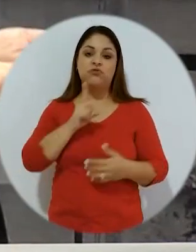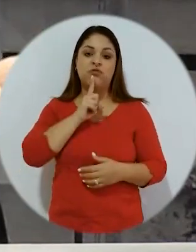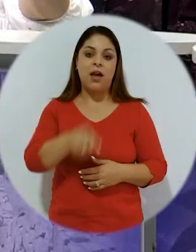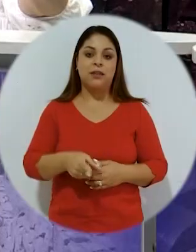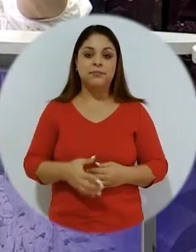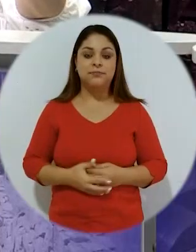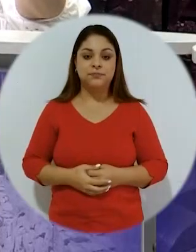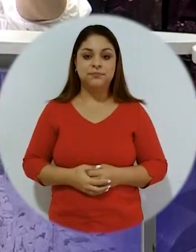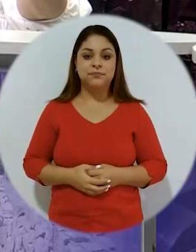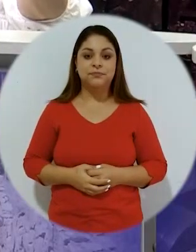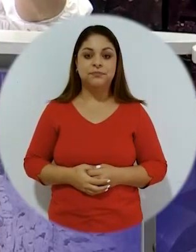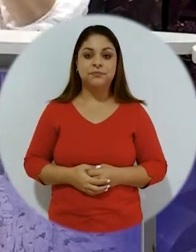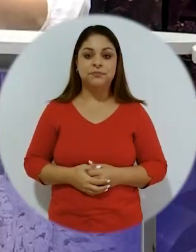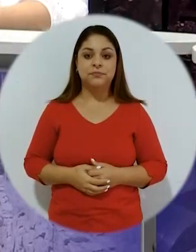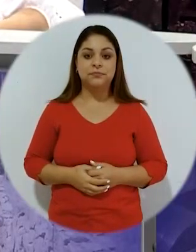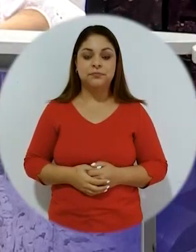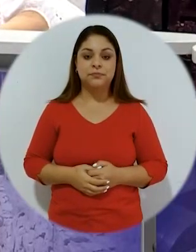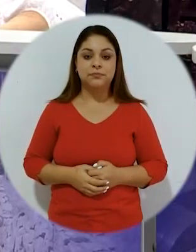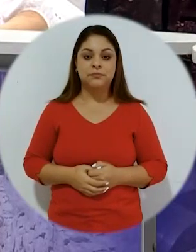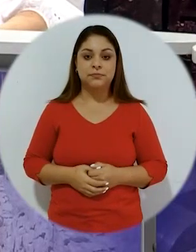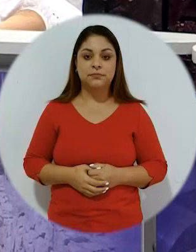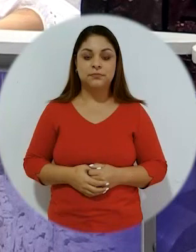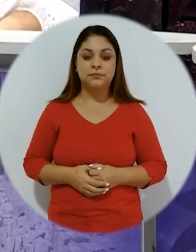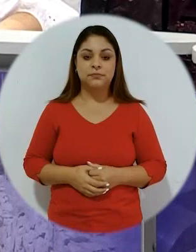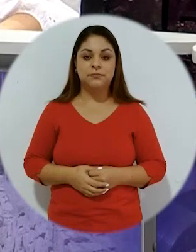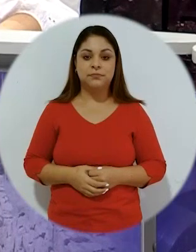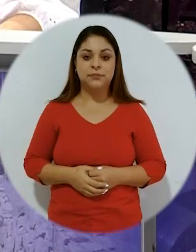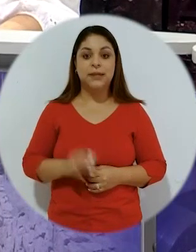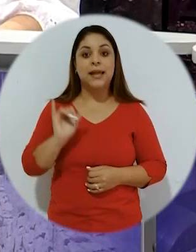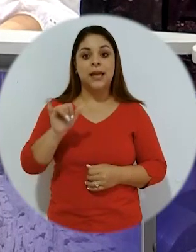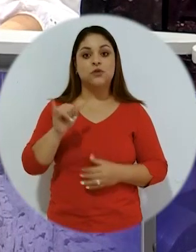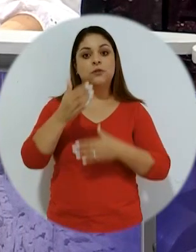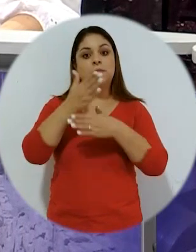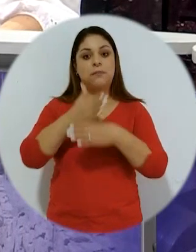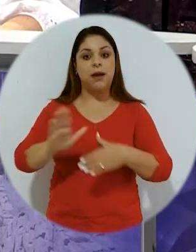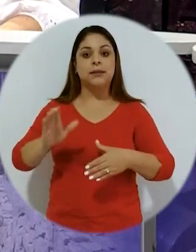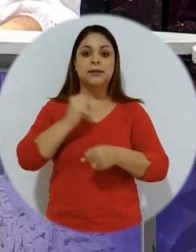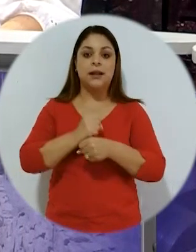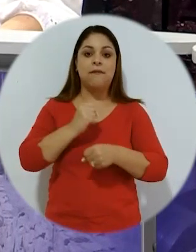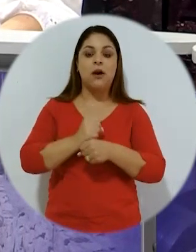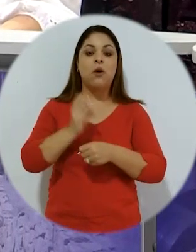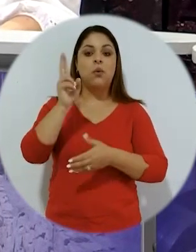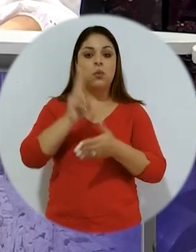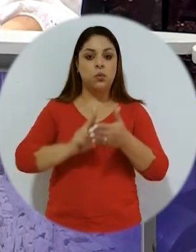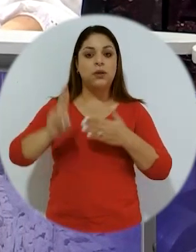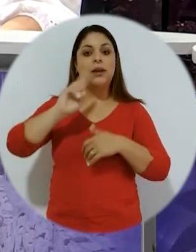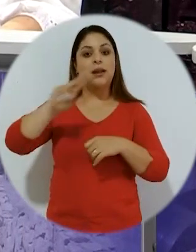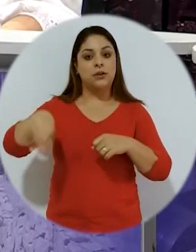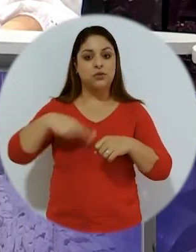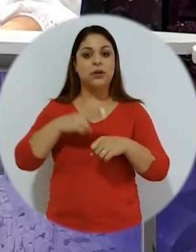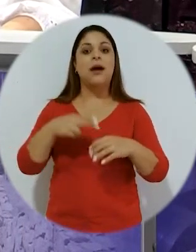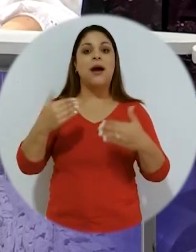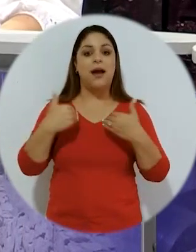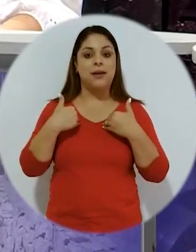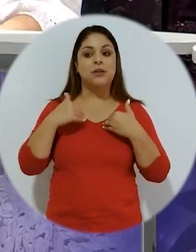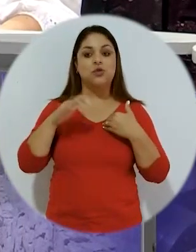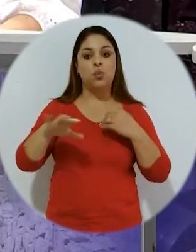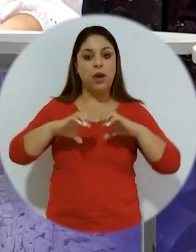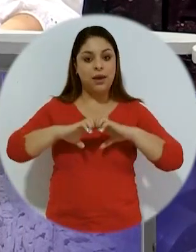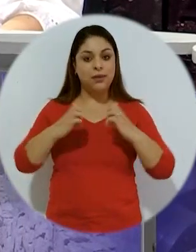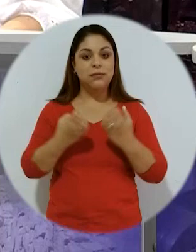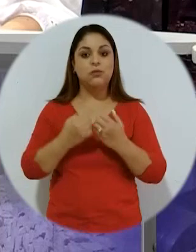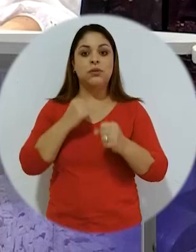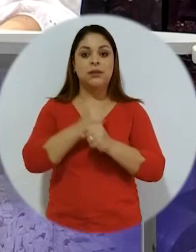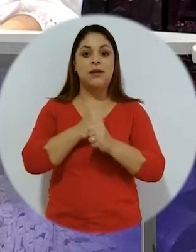empresas tampoco va a ser real. Sí, que es parte del trabajo que desarrolla la Universidad Nacional en este equipo